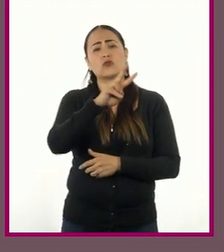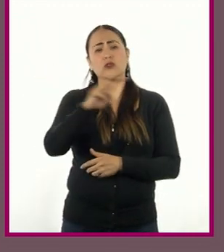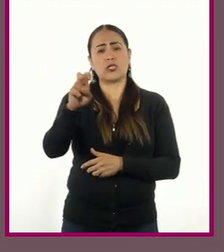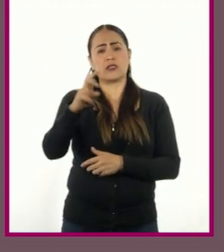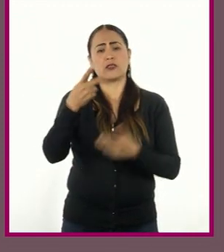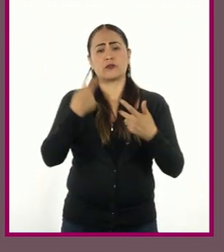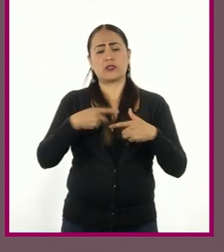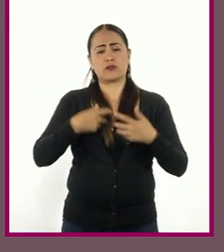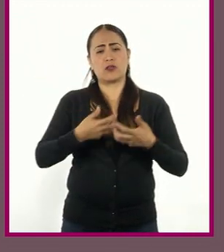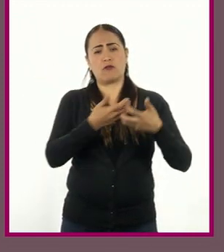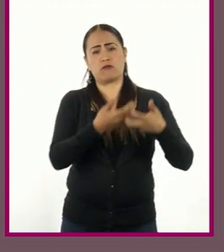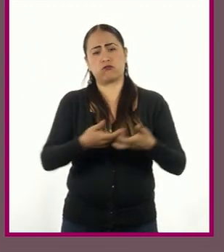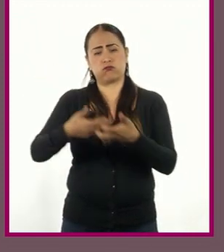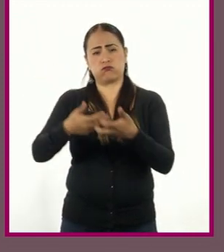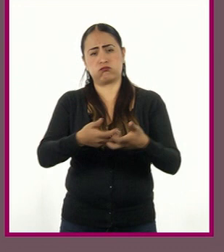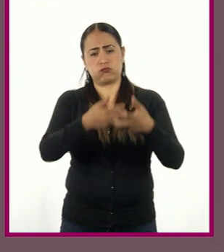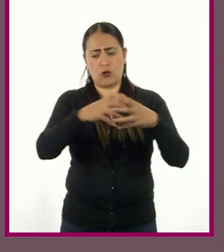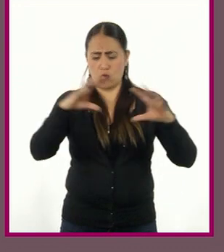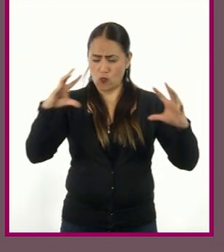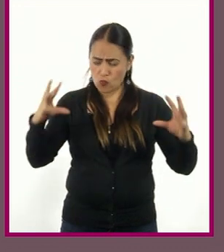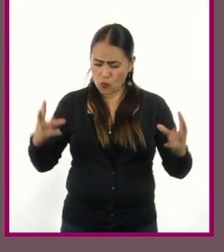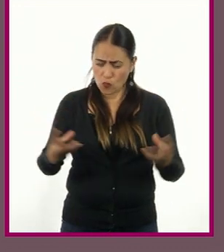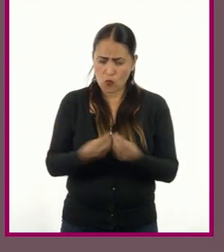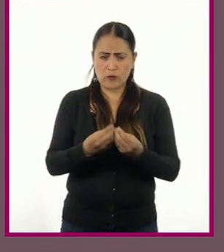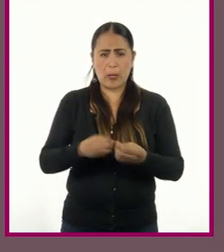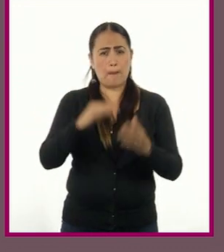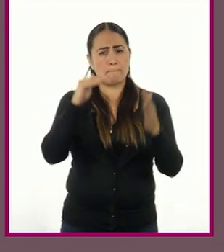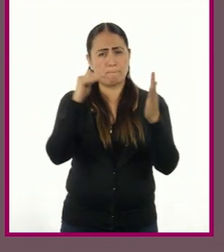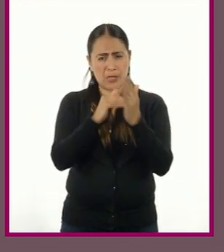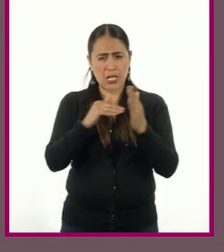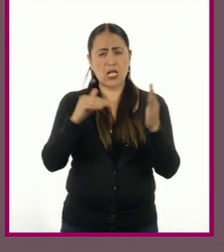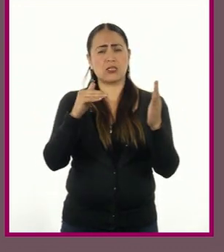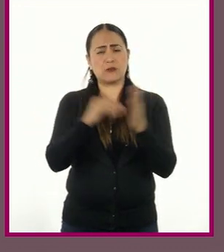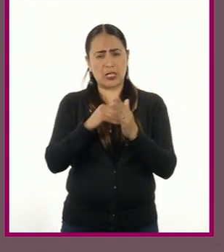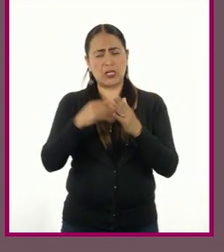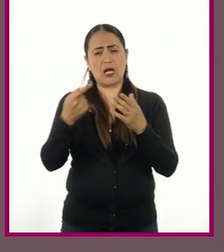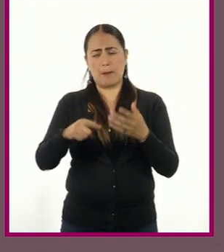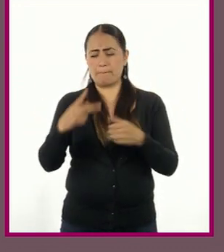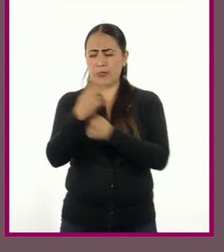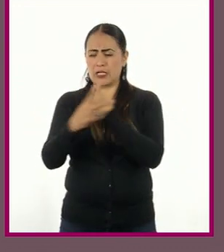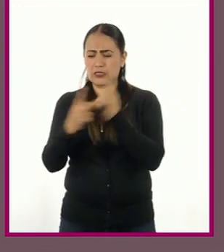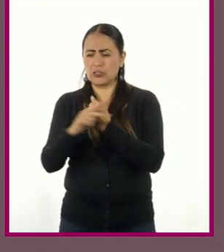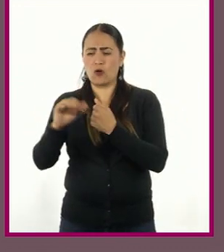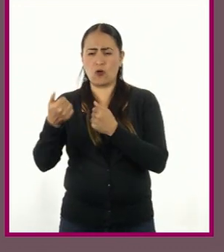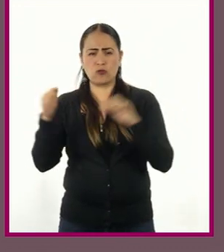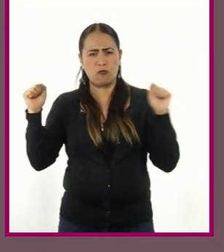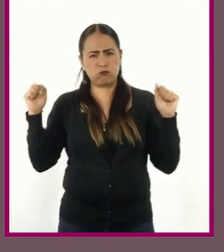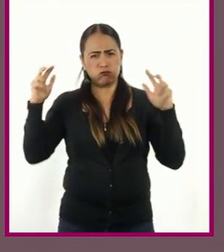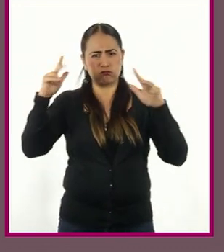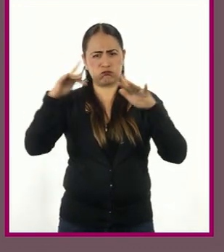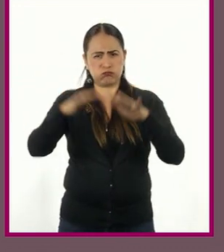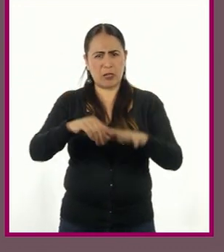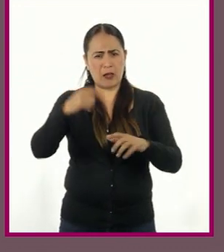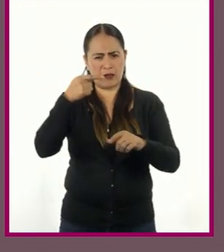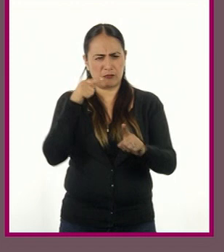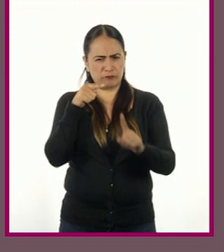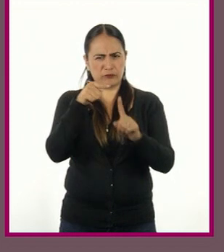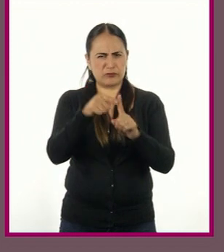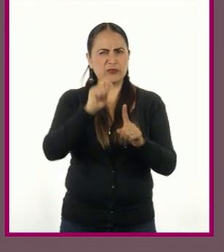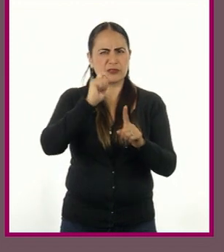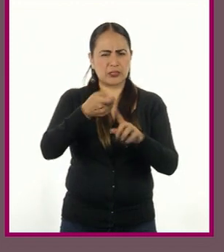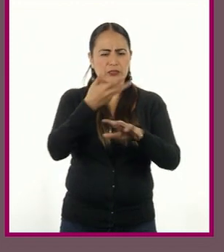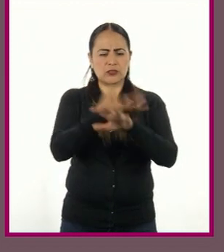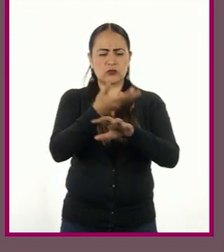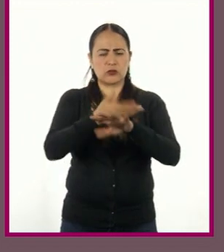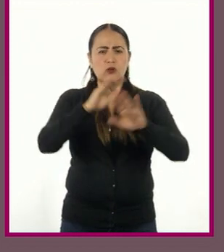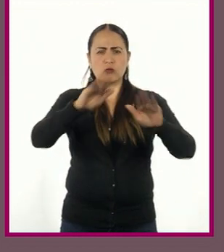en semanas reunió a miles de personas, incluso de otros países. El objetivo era llegar a los Estados Unidos de América, pero